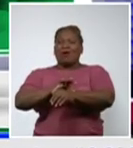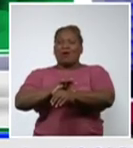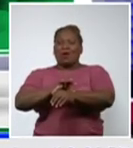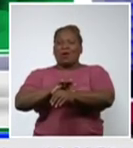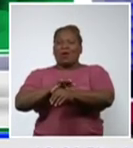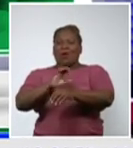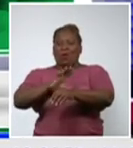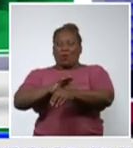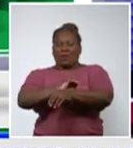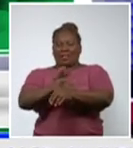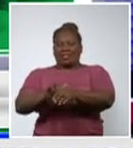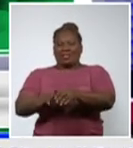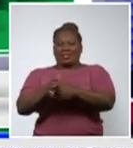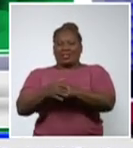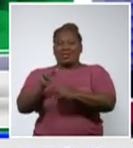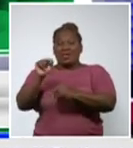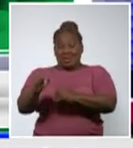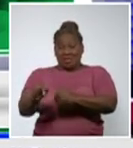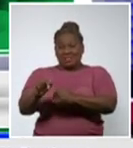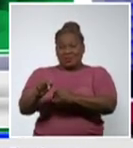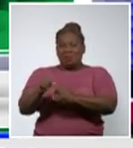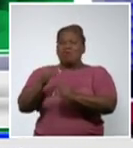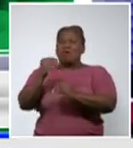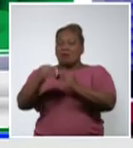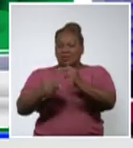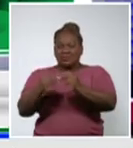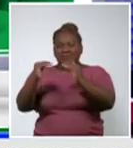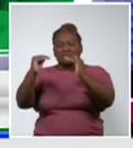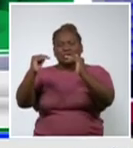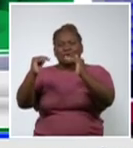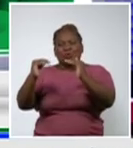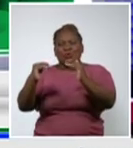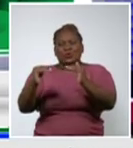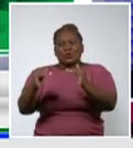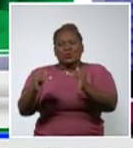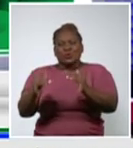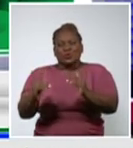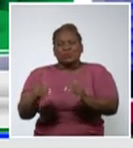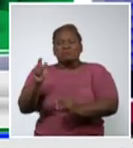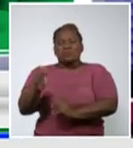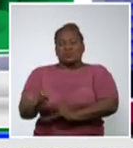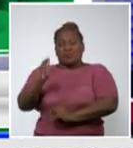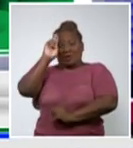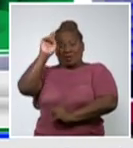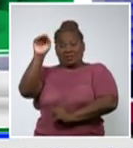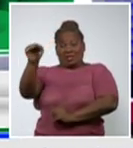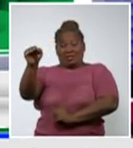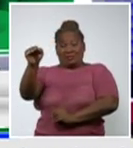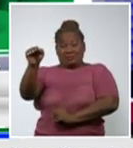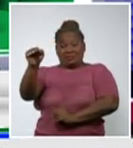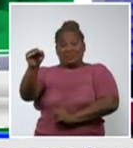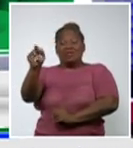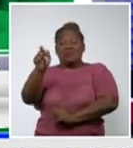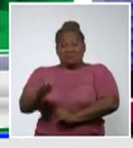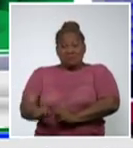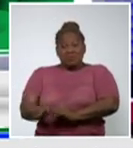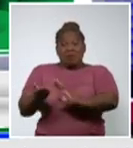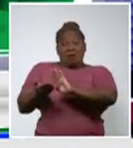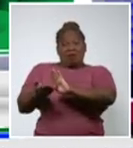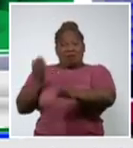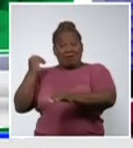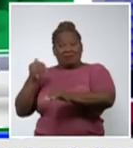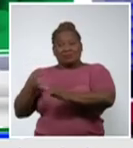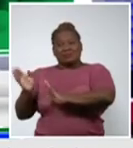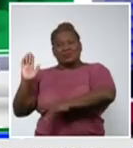ir disminuyendo el número de casos activos, porque son personas que se van recuperando, que van